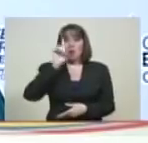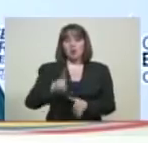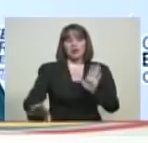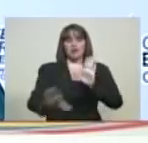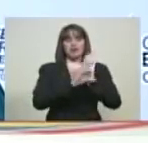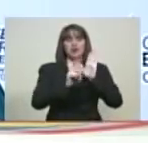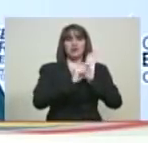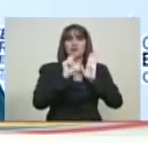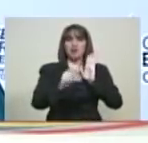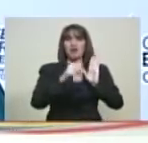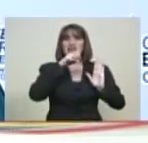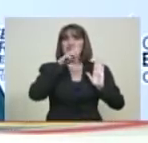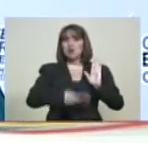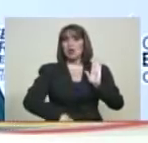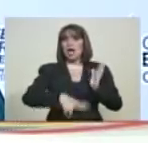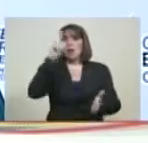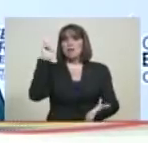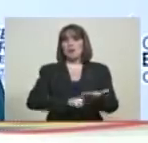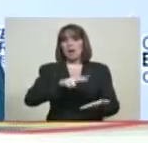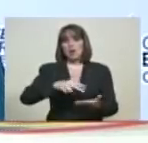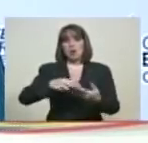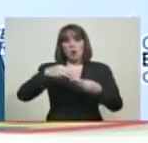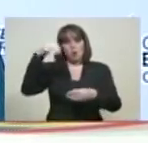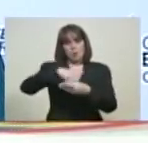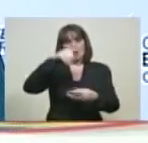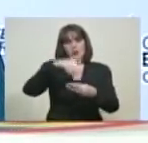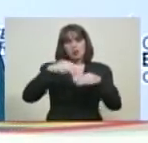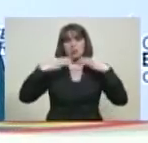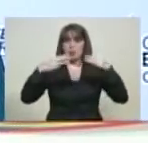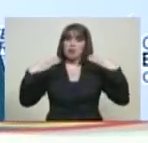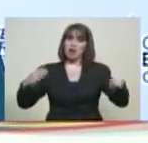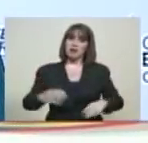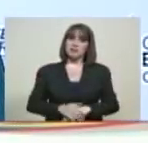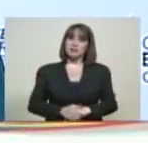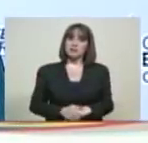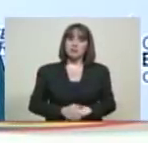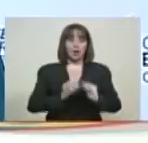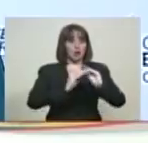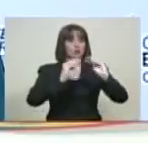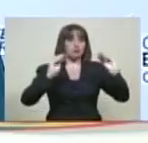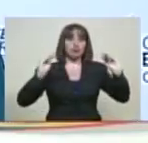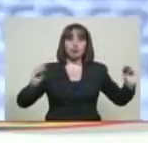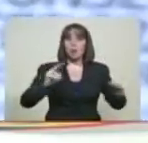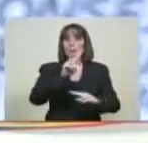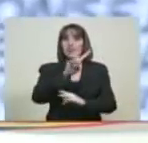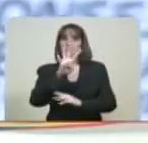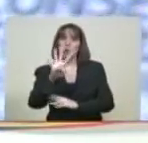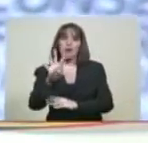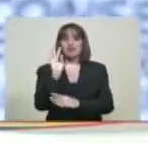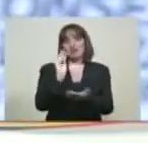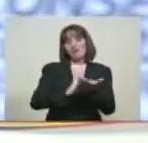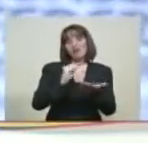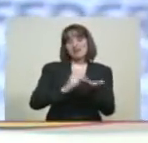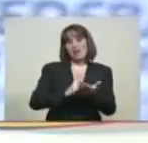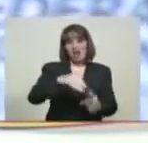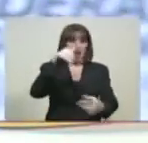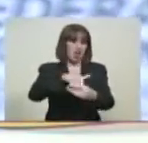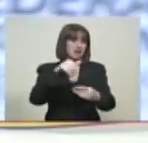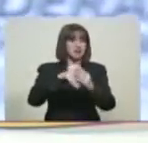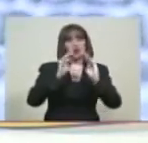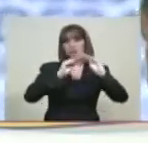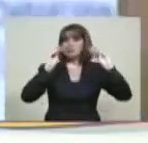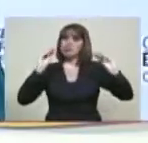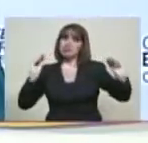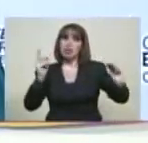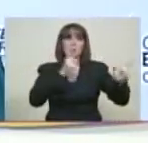venezuela aprobada por el voto popular y que ha convocado 24 veces elecciones para